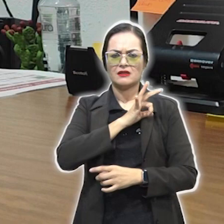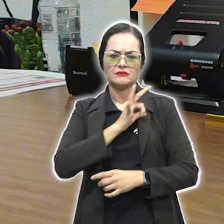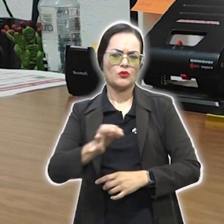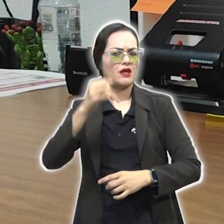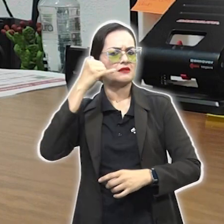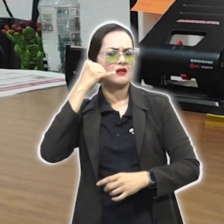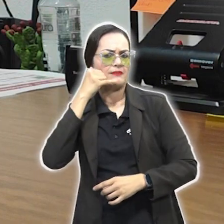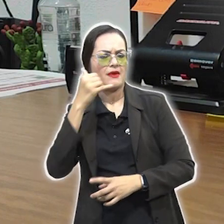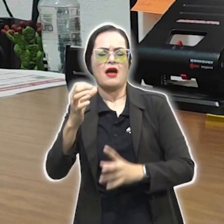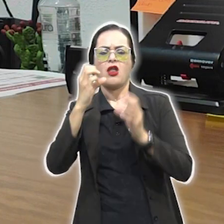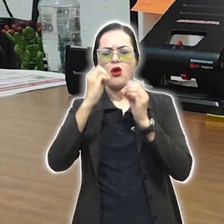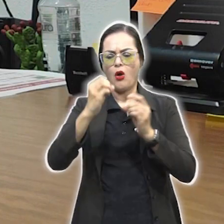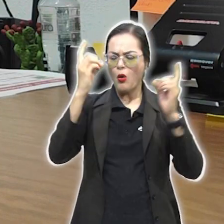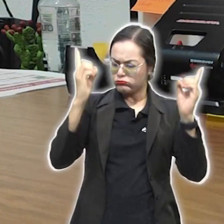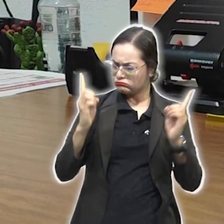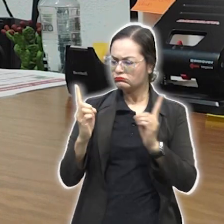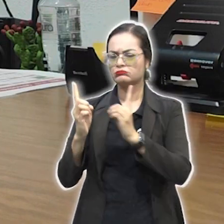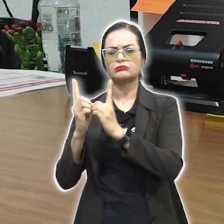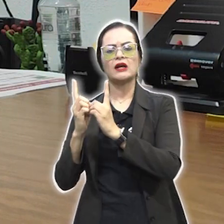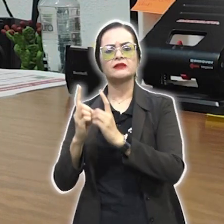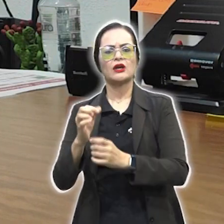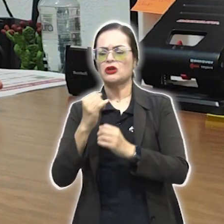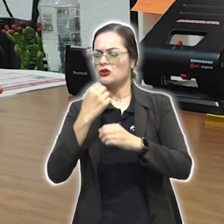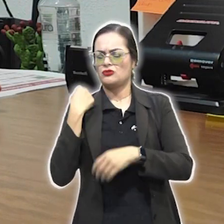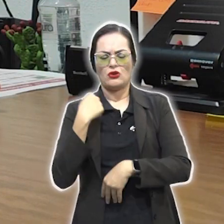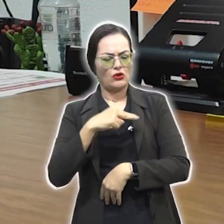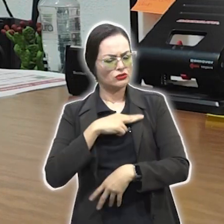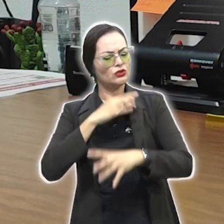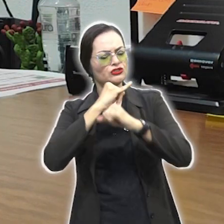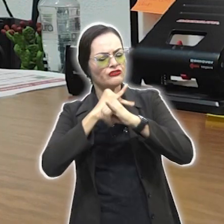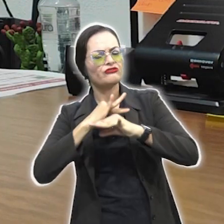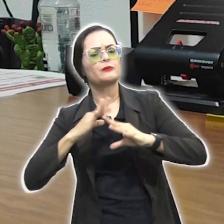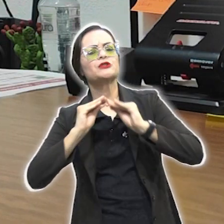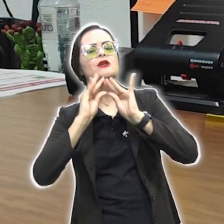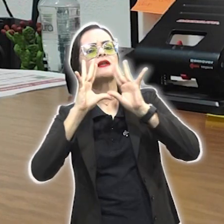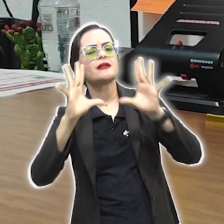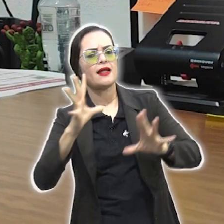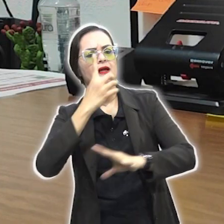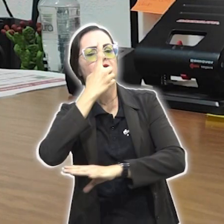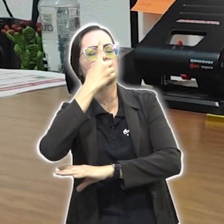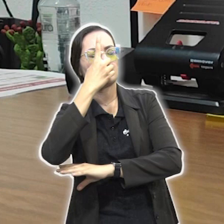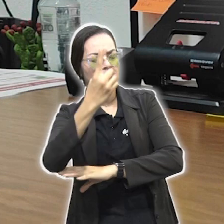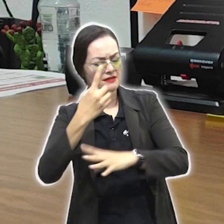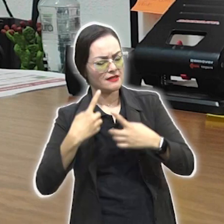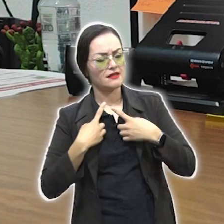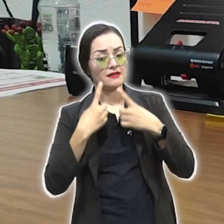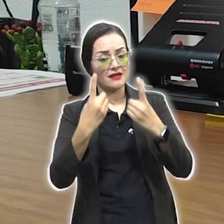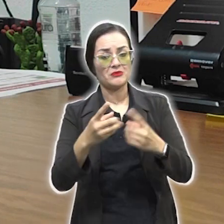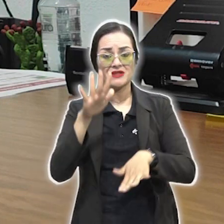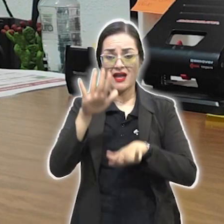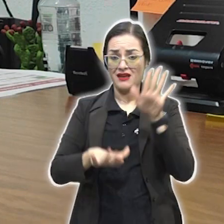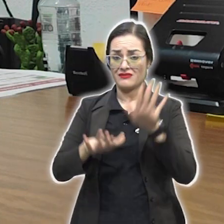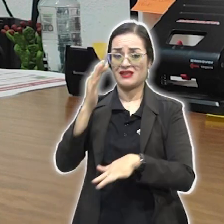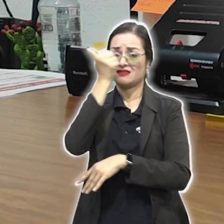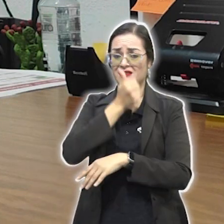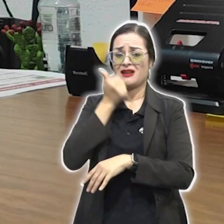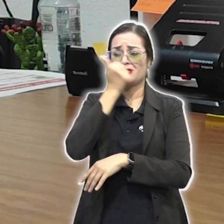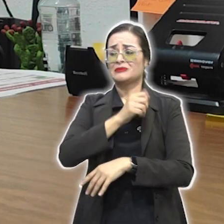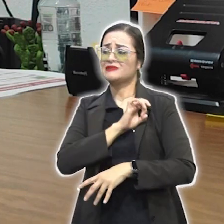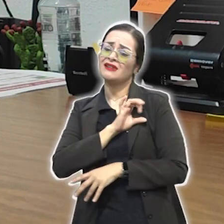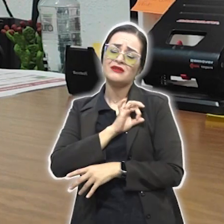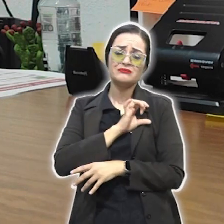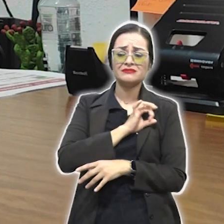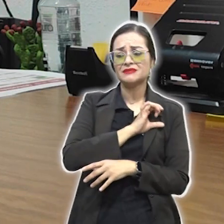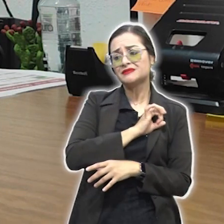pueden llamar, pueden acercarse, nosotros les brindamos la información. Hay muchos miedos que tienen